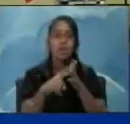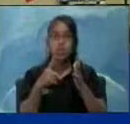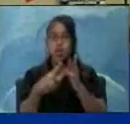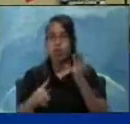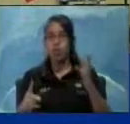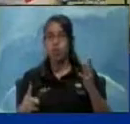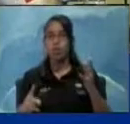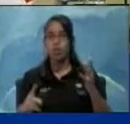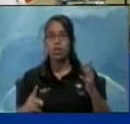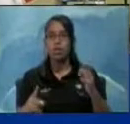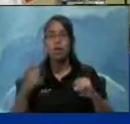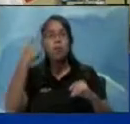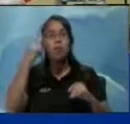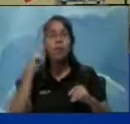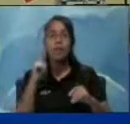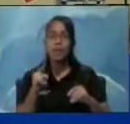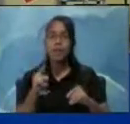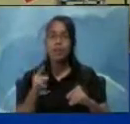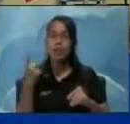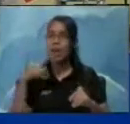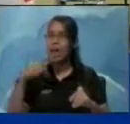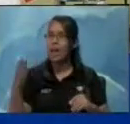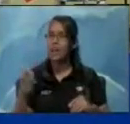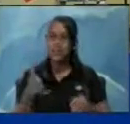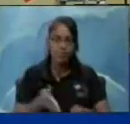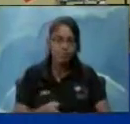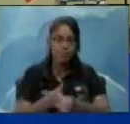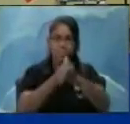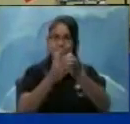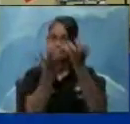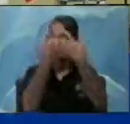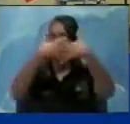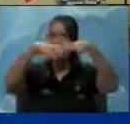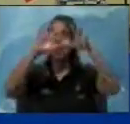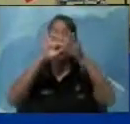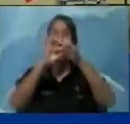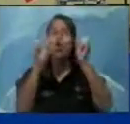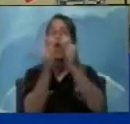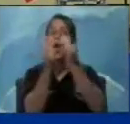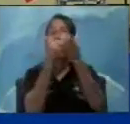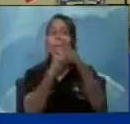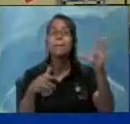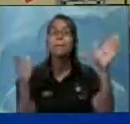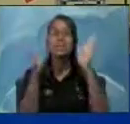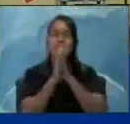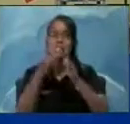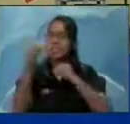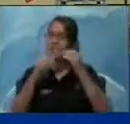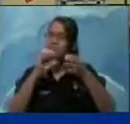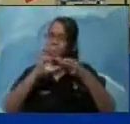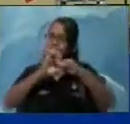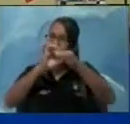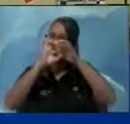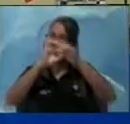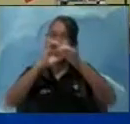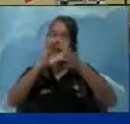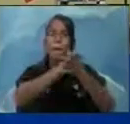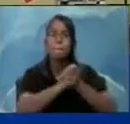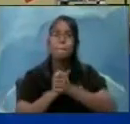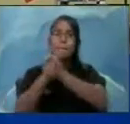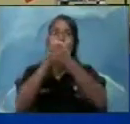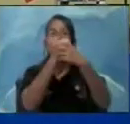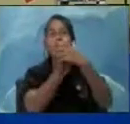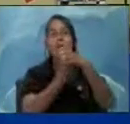cosas por eso hay que aliarse con el espíritu santo hay que hae amigo del Espíritu